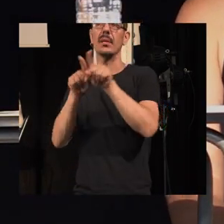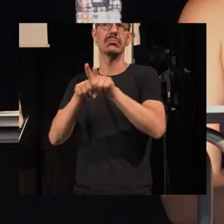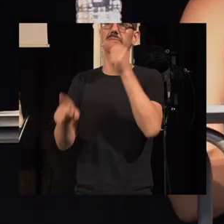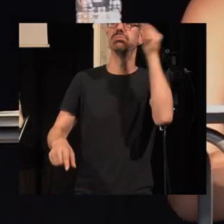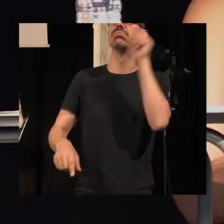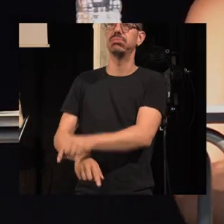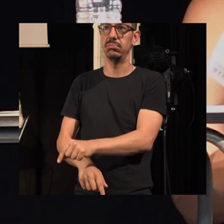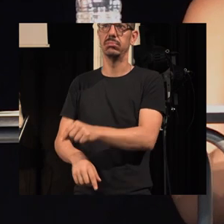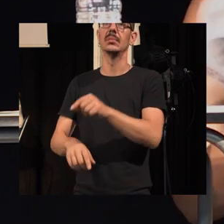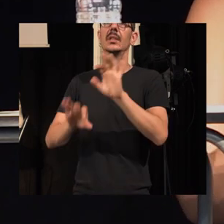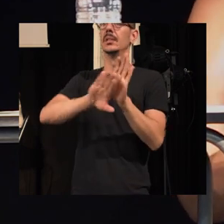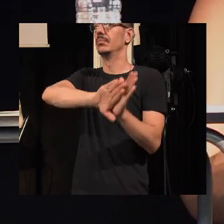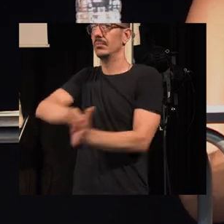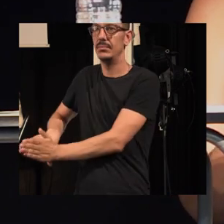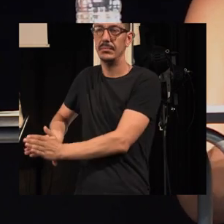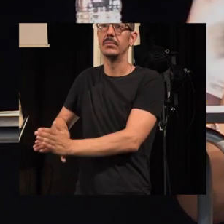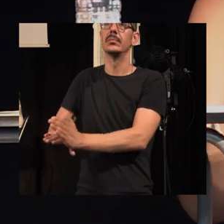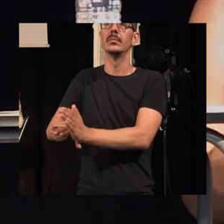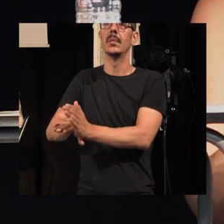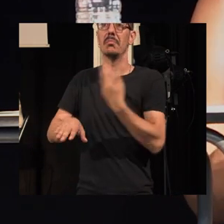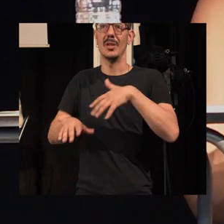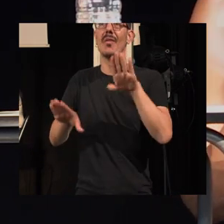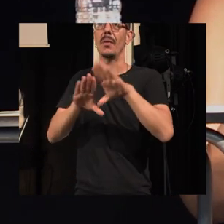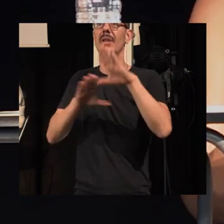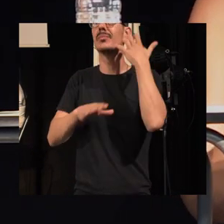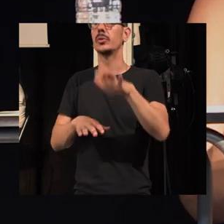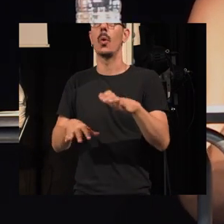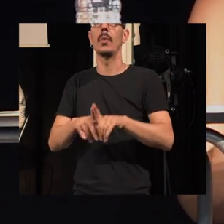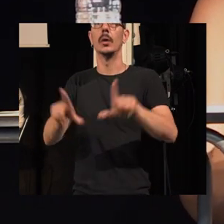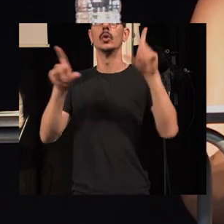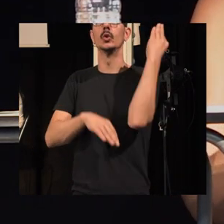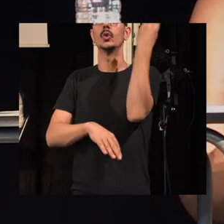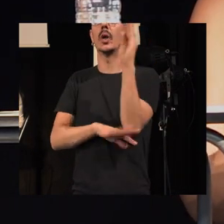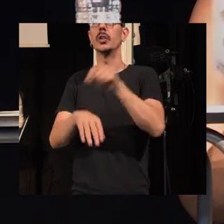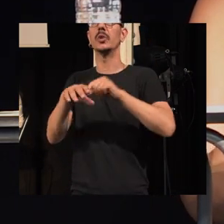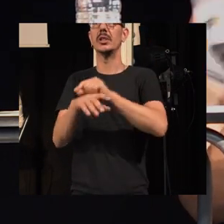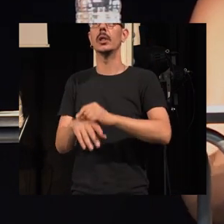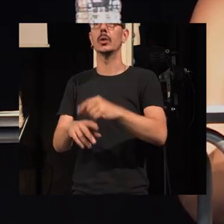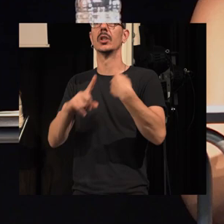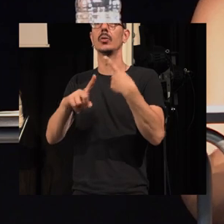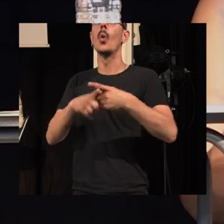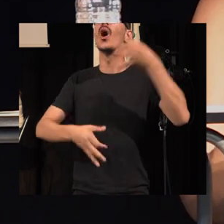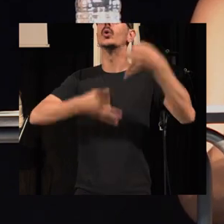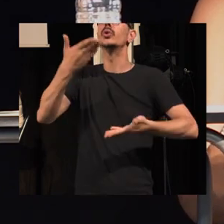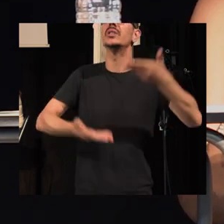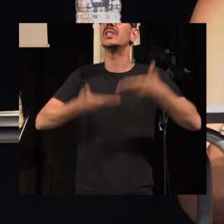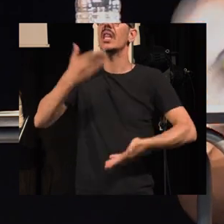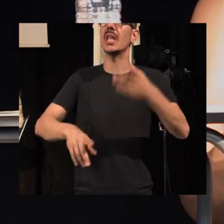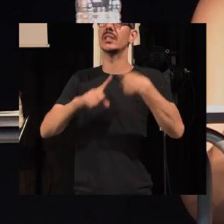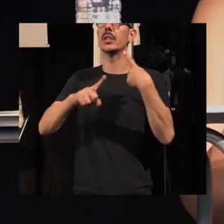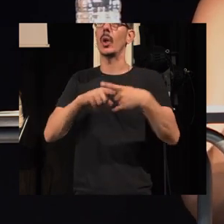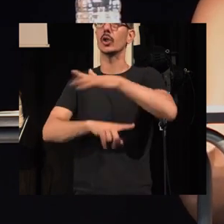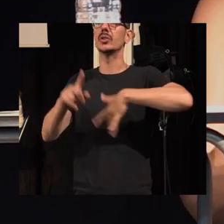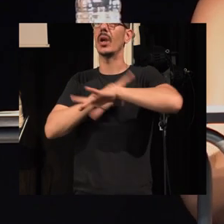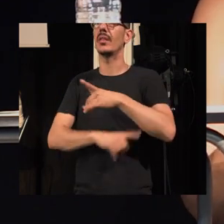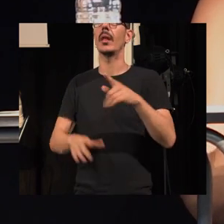a reivindicar un sujeto político sexual, una justicia sexual contextualizada y